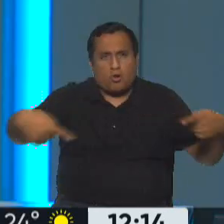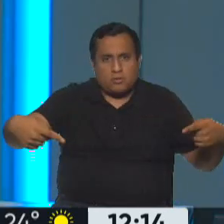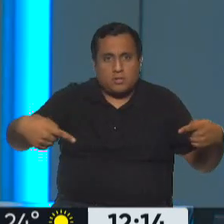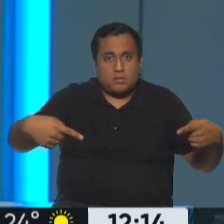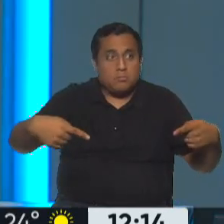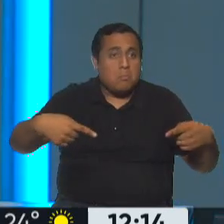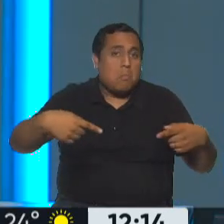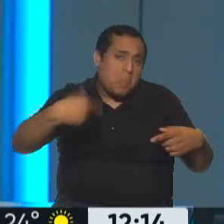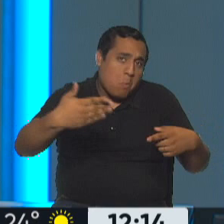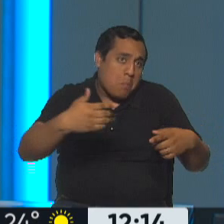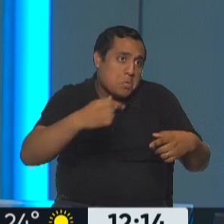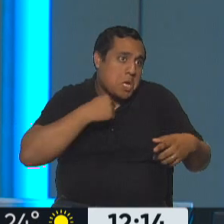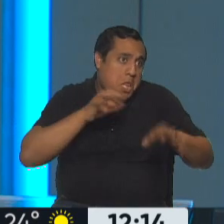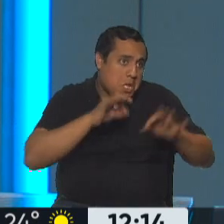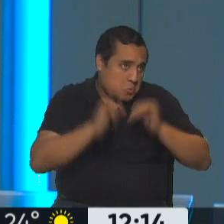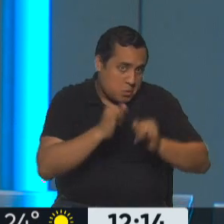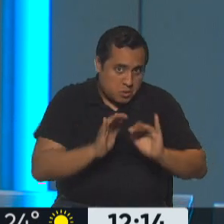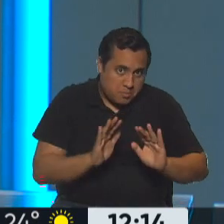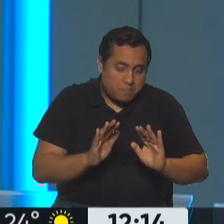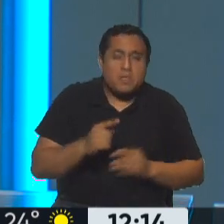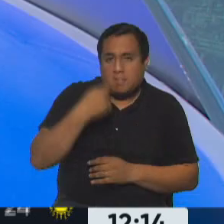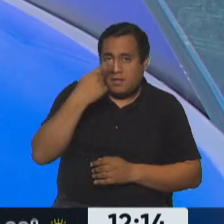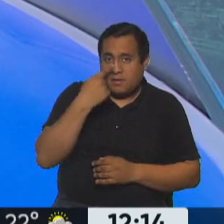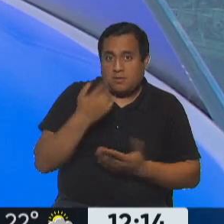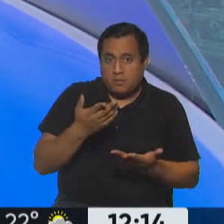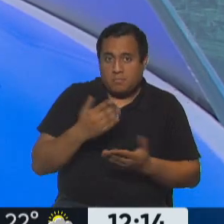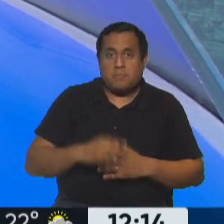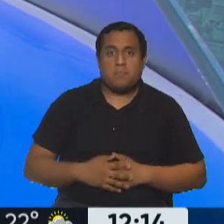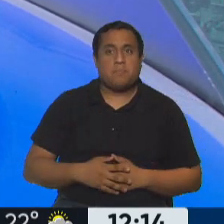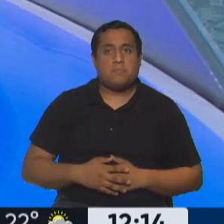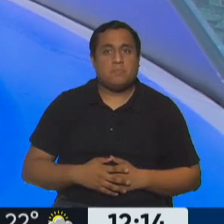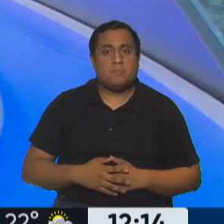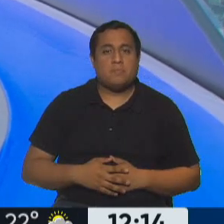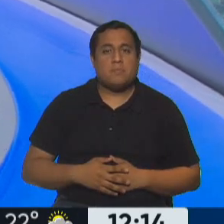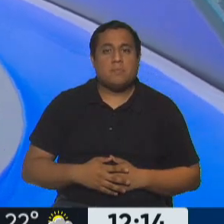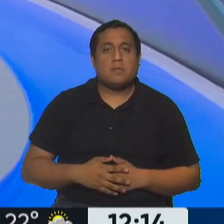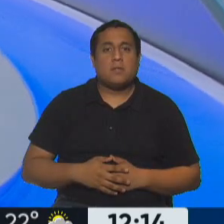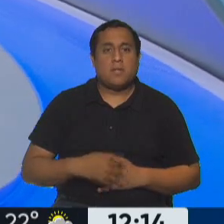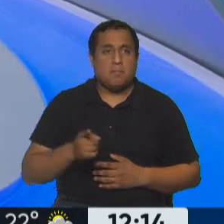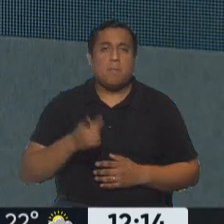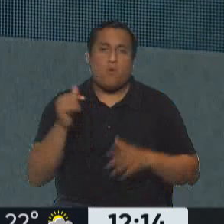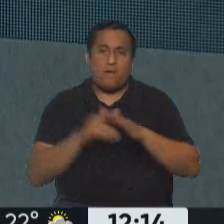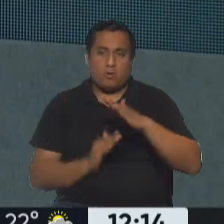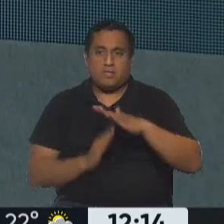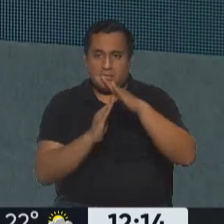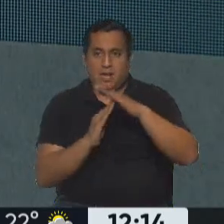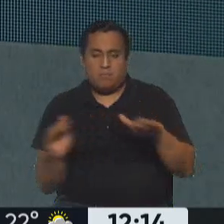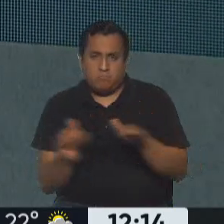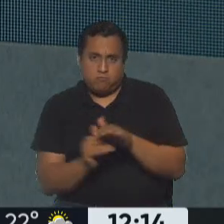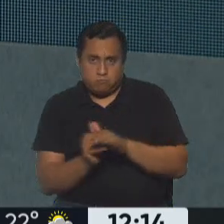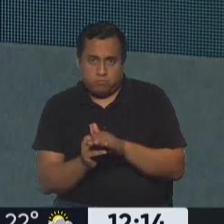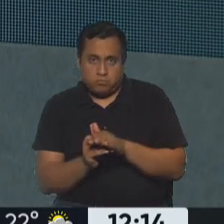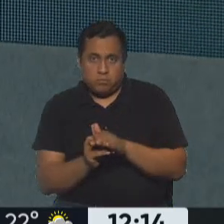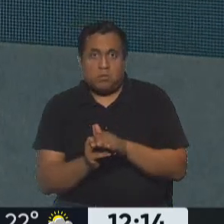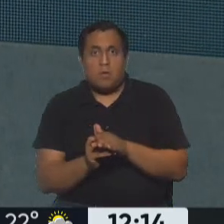cuando quieran lo detallamos un poco este tema. Bueno, es interesante esto, ¿no? Digo, las arcas del Banco Central por un lado, con un poquito